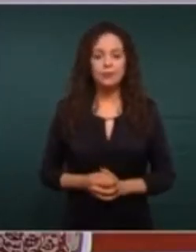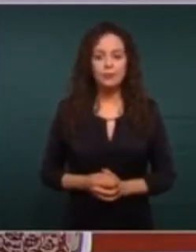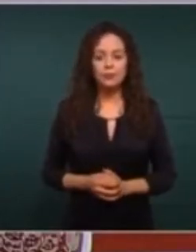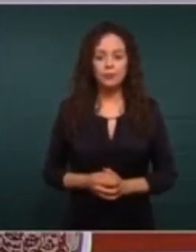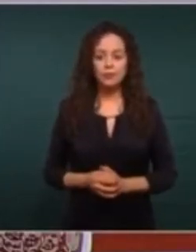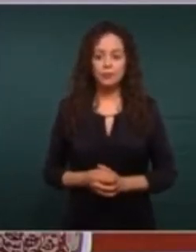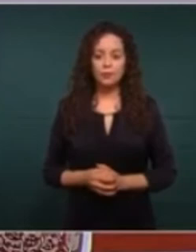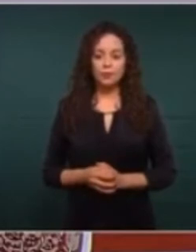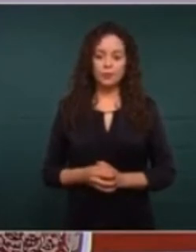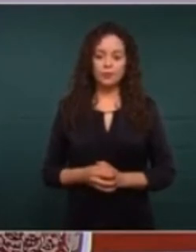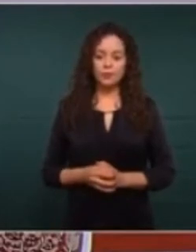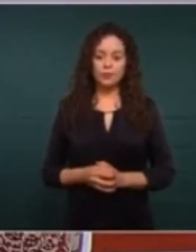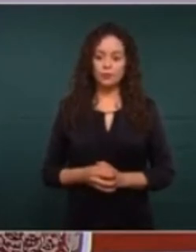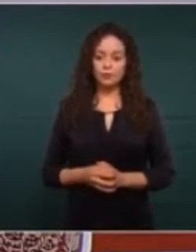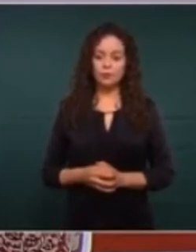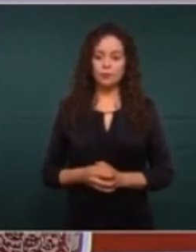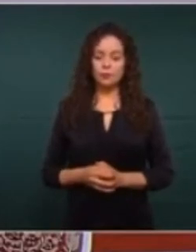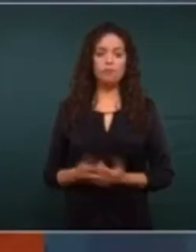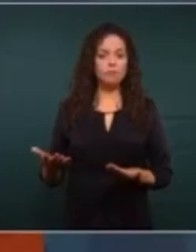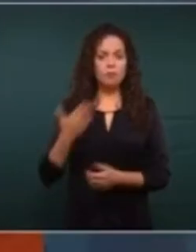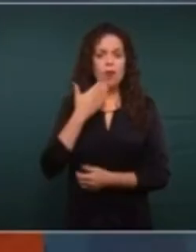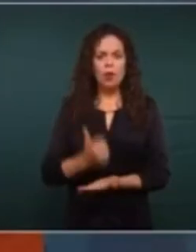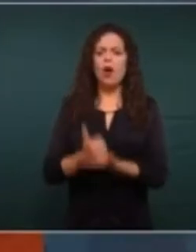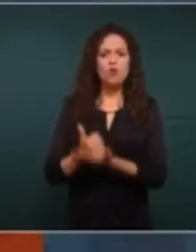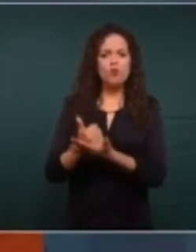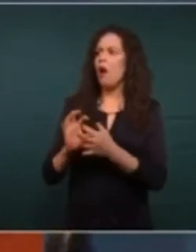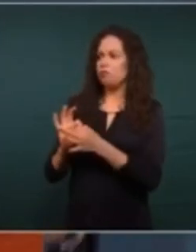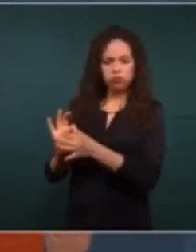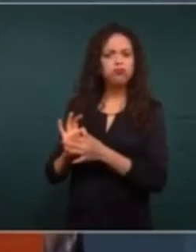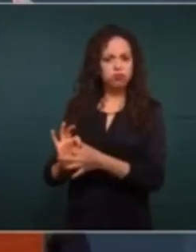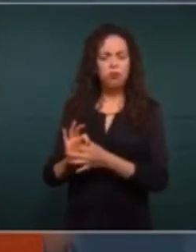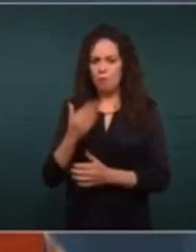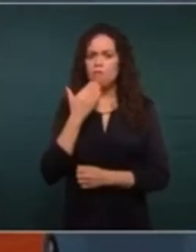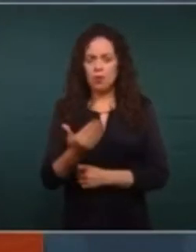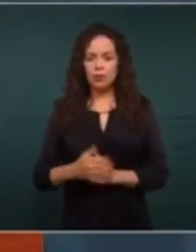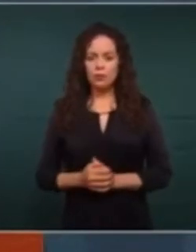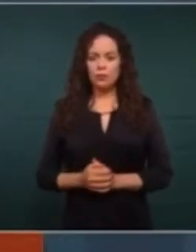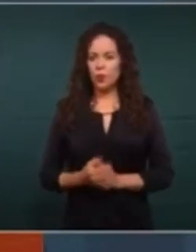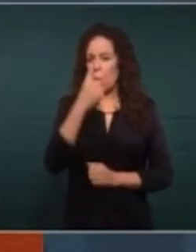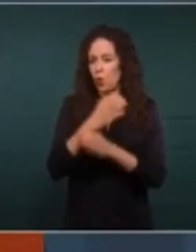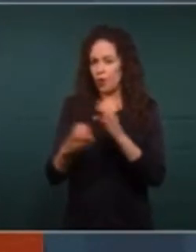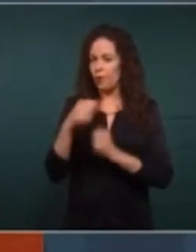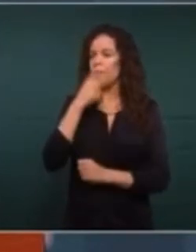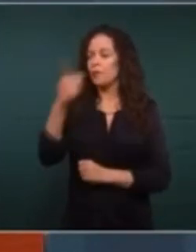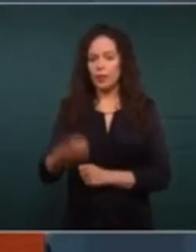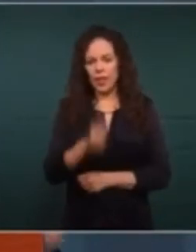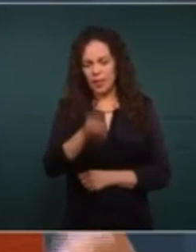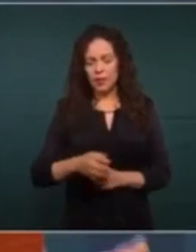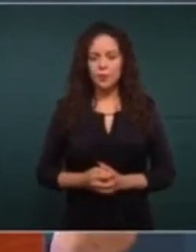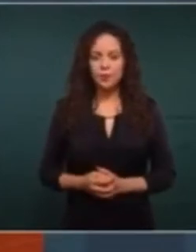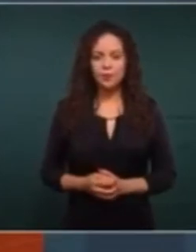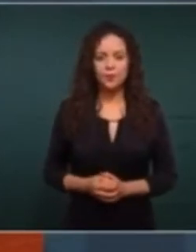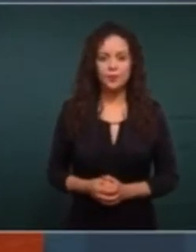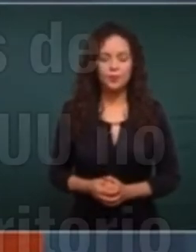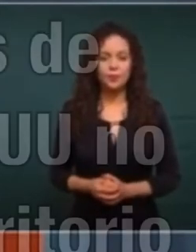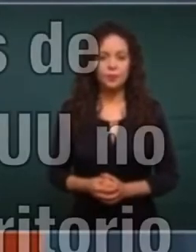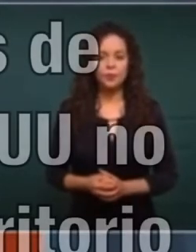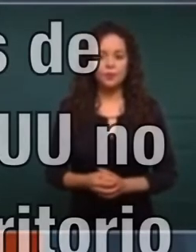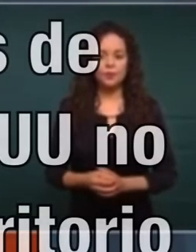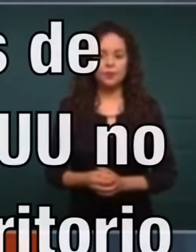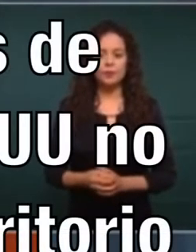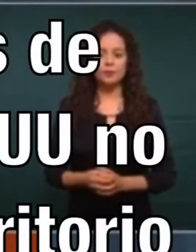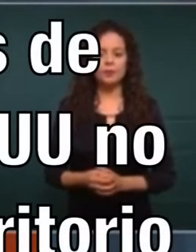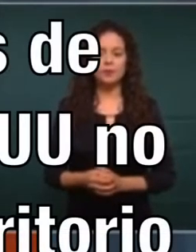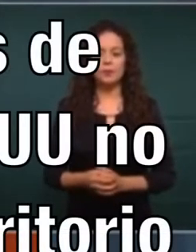incluso ha habido cooperación. Solo menciono el caso del arreglo cuando había la